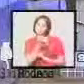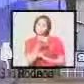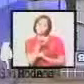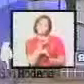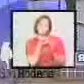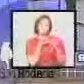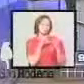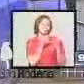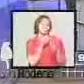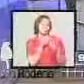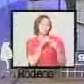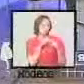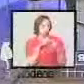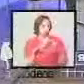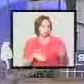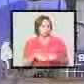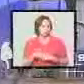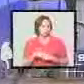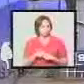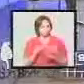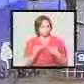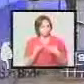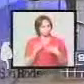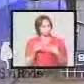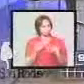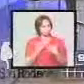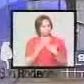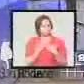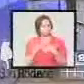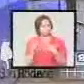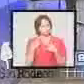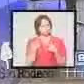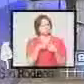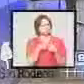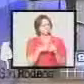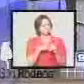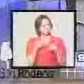comentario. Adelante. Tal vez tipo crítica constructiva. En